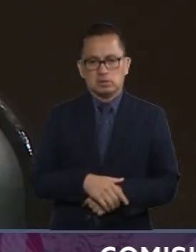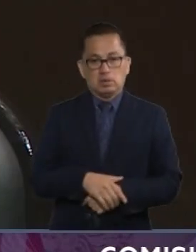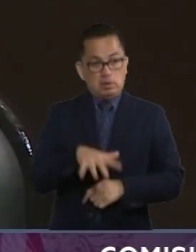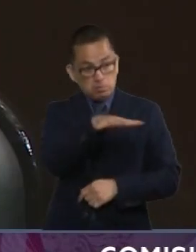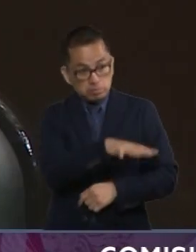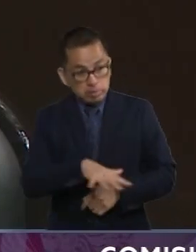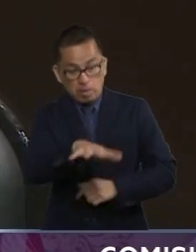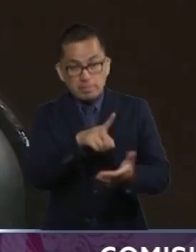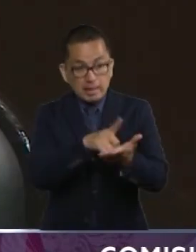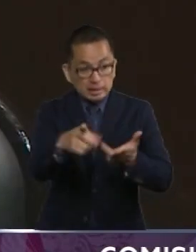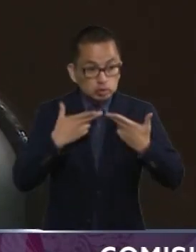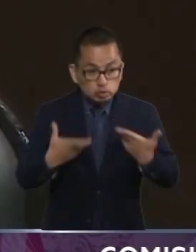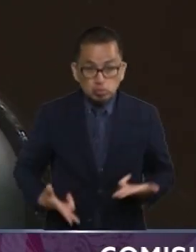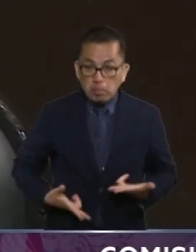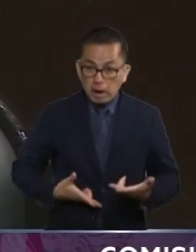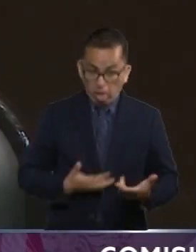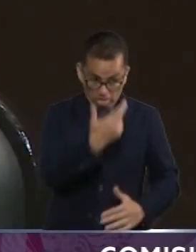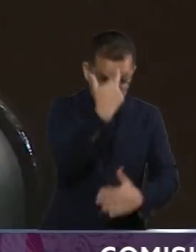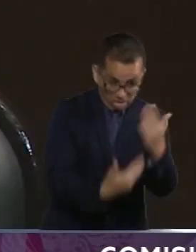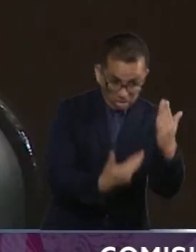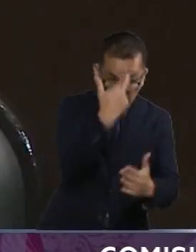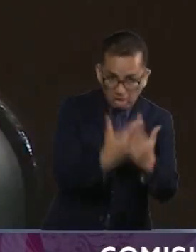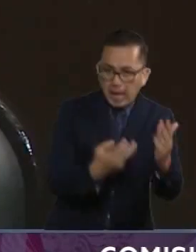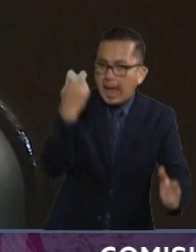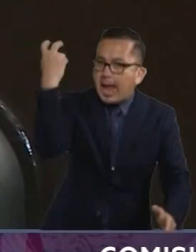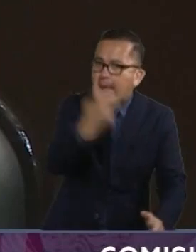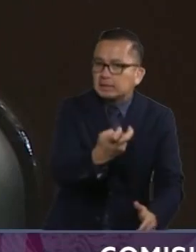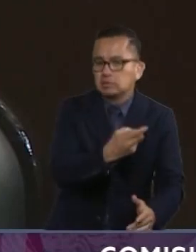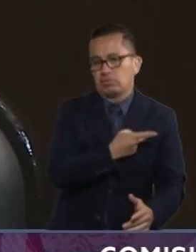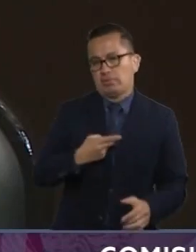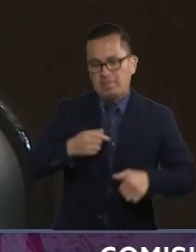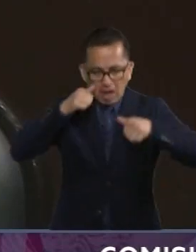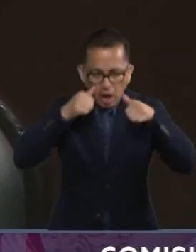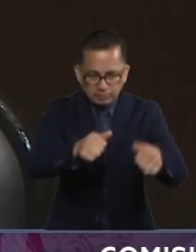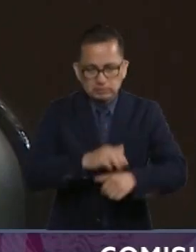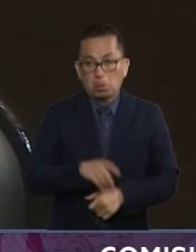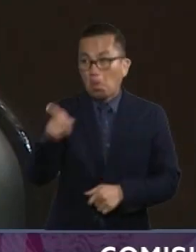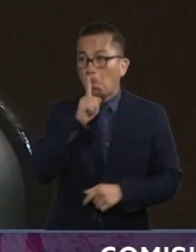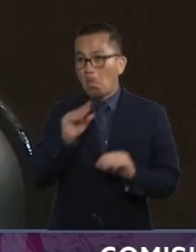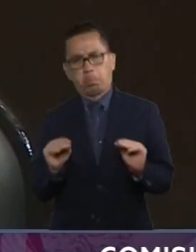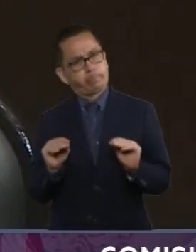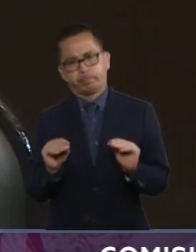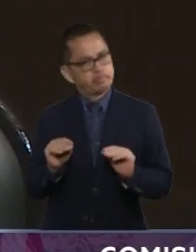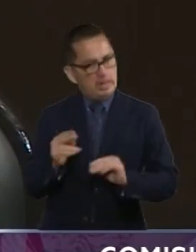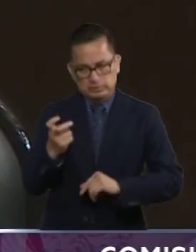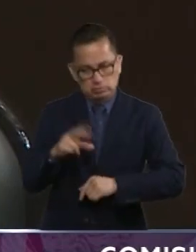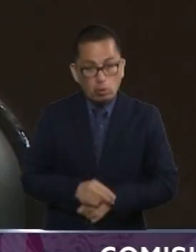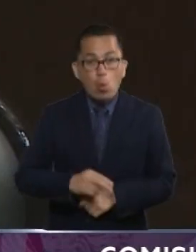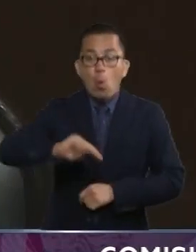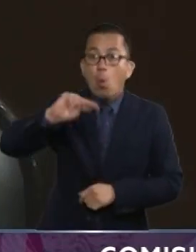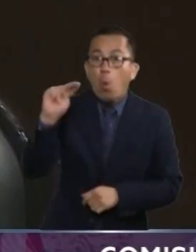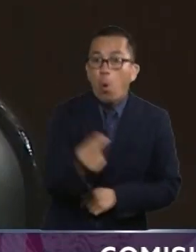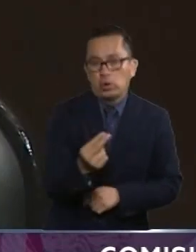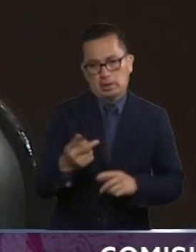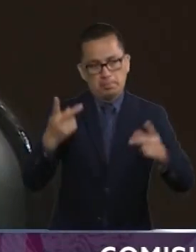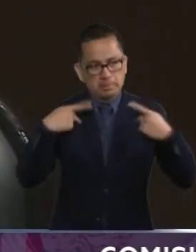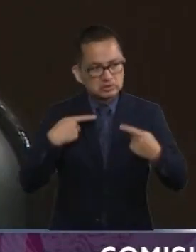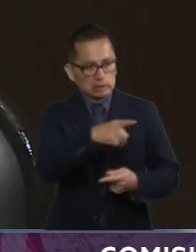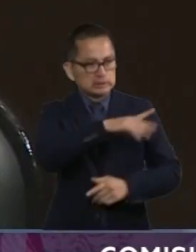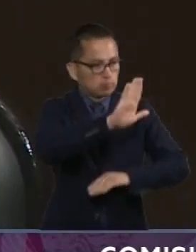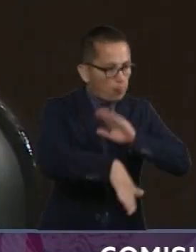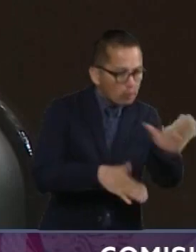los derechos humanos, no aguardar silencio. Urge trabajar a favor de quienes han muerto, de los desaparecidos, de